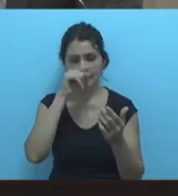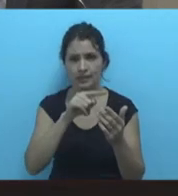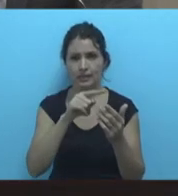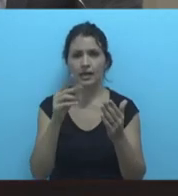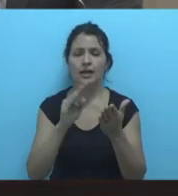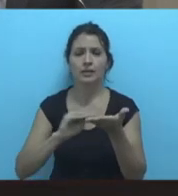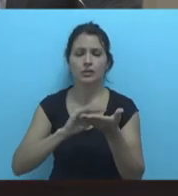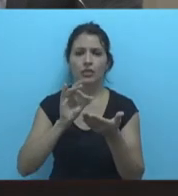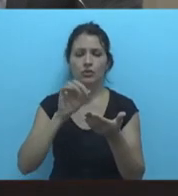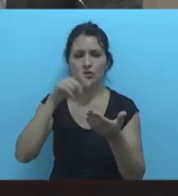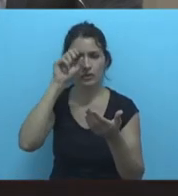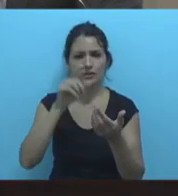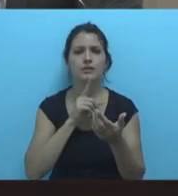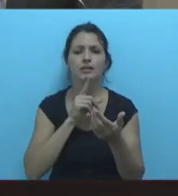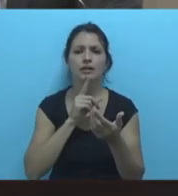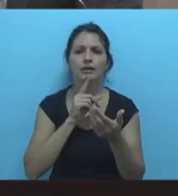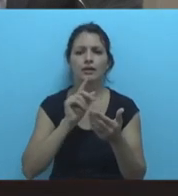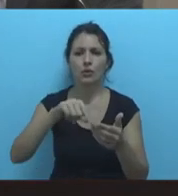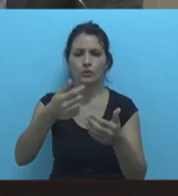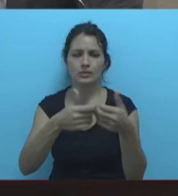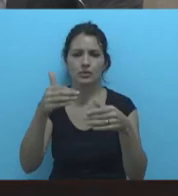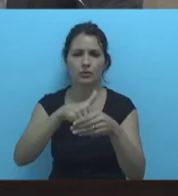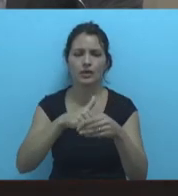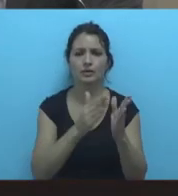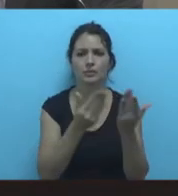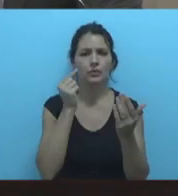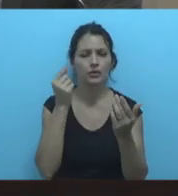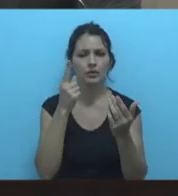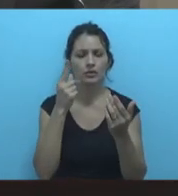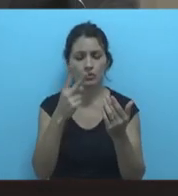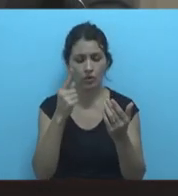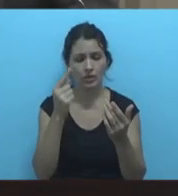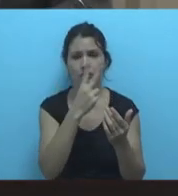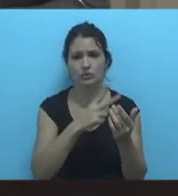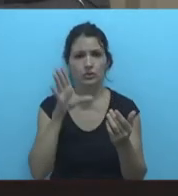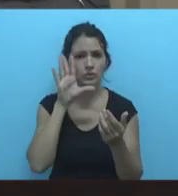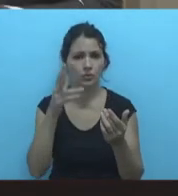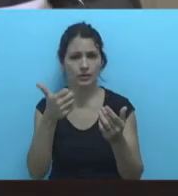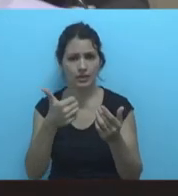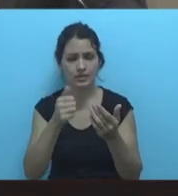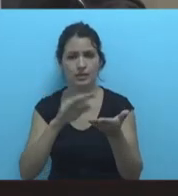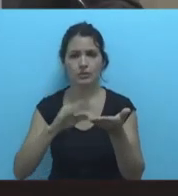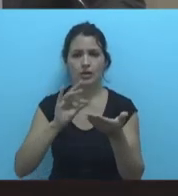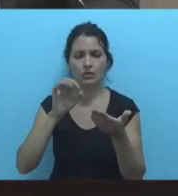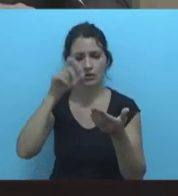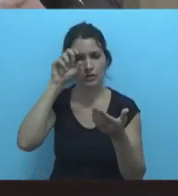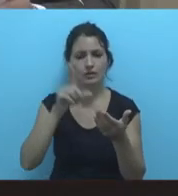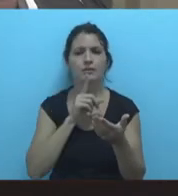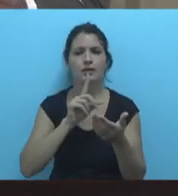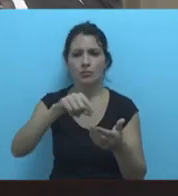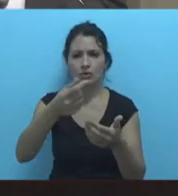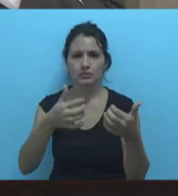42.257, diputada Donet, preferencia para una sesión. Y el expediente 42.256, diputada Donet, preferencia para una